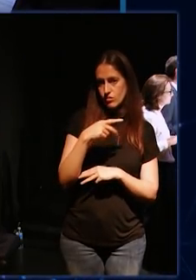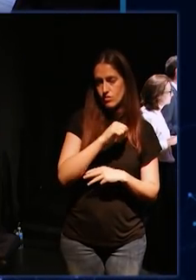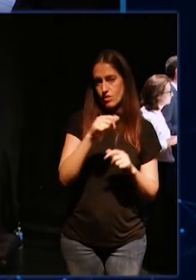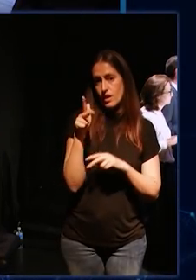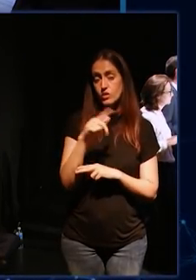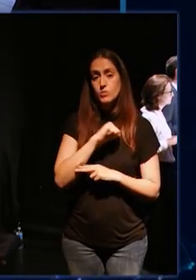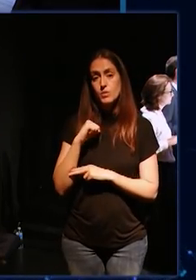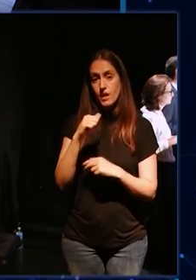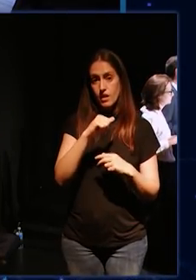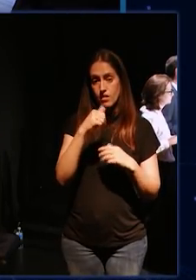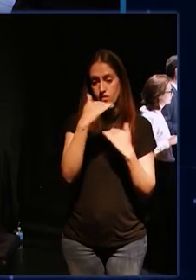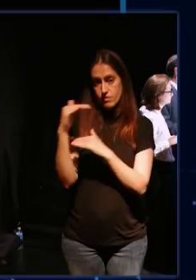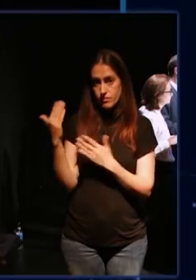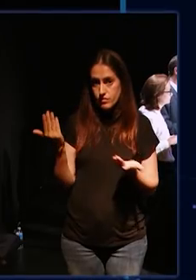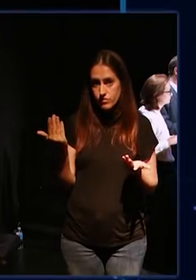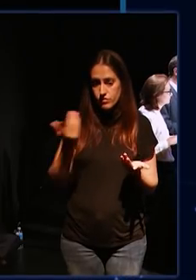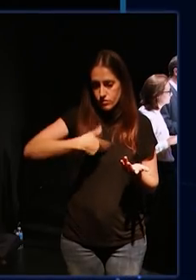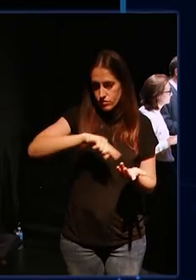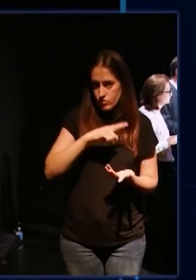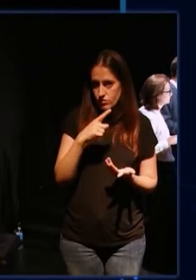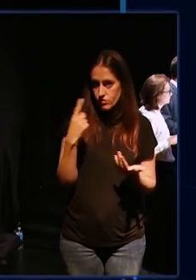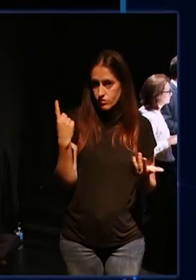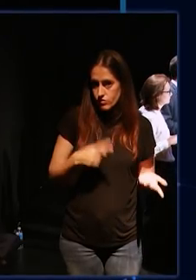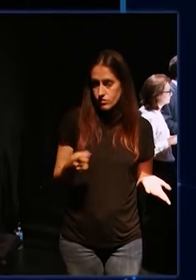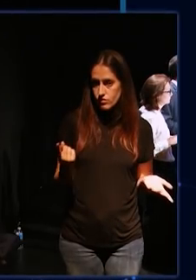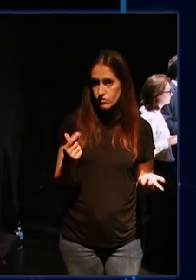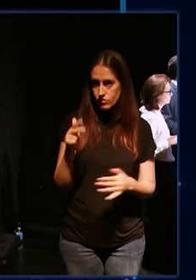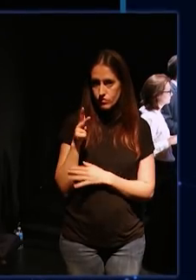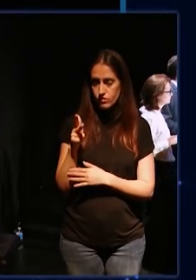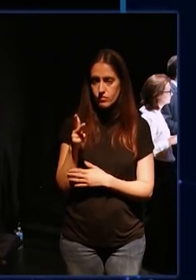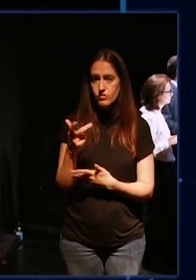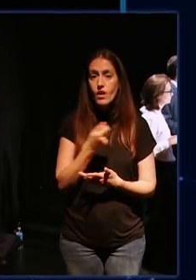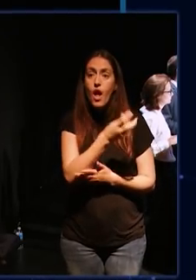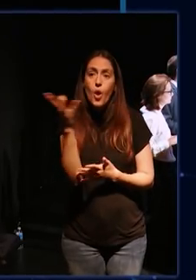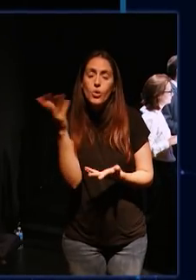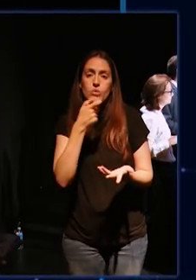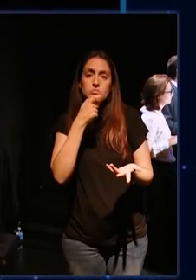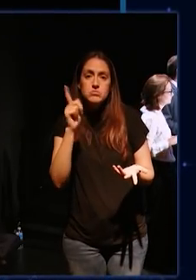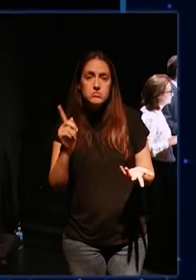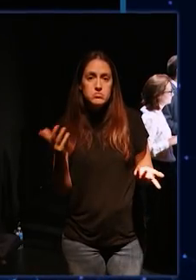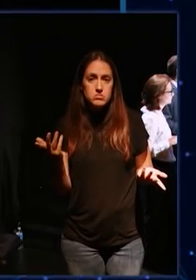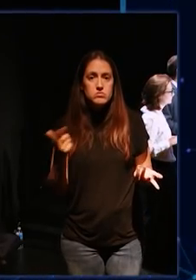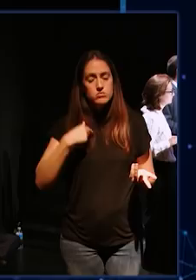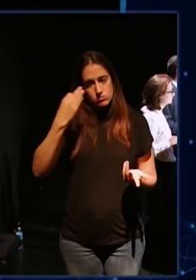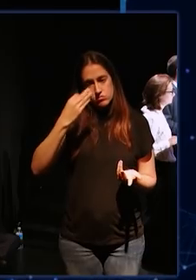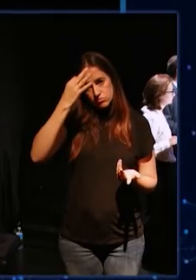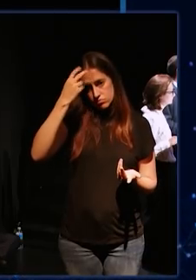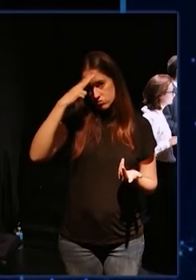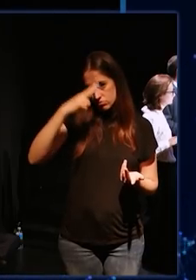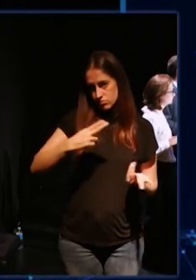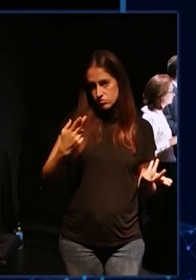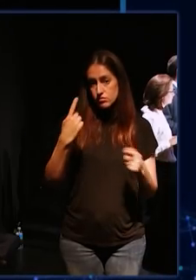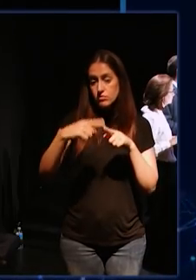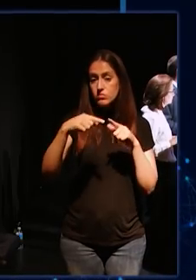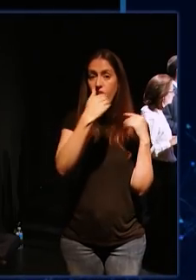derecho que todos tenemos y que, por mucho que a algunos no les guste, se debe respetar. Porque